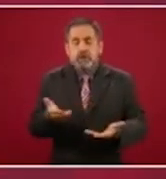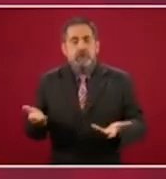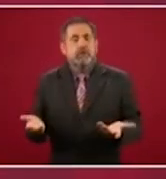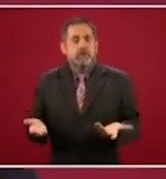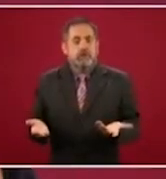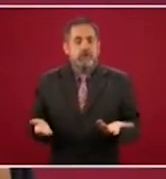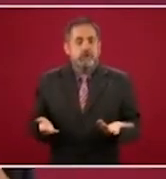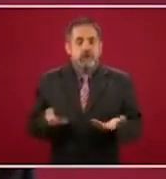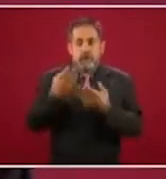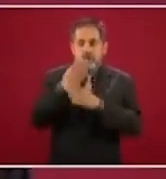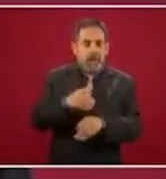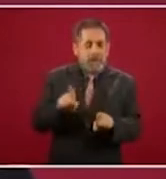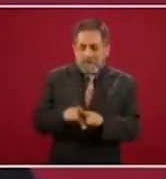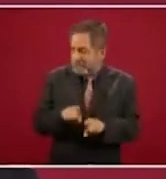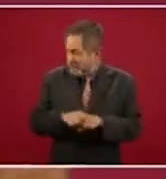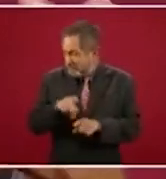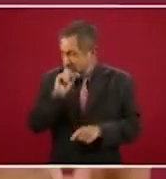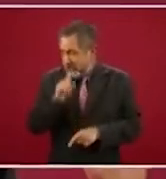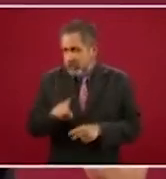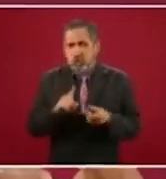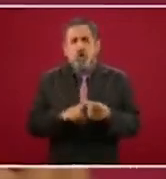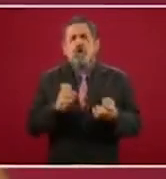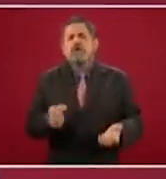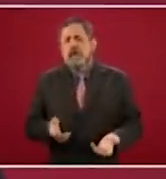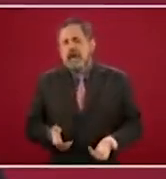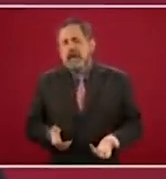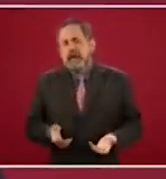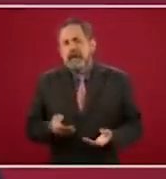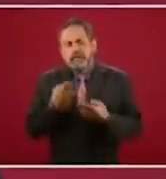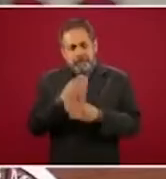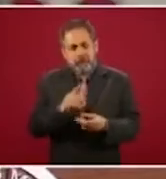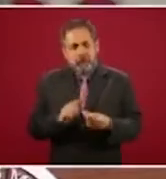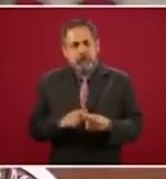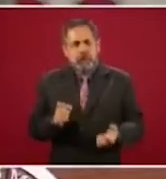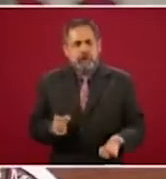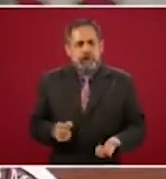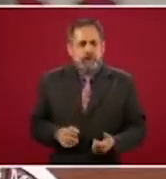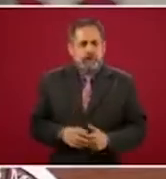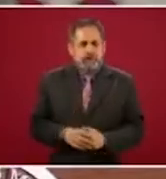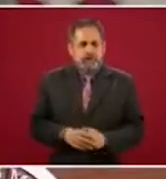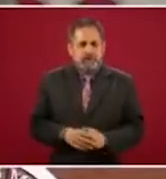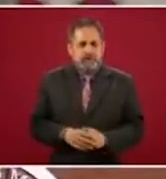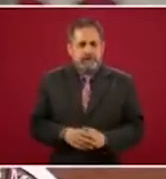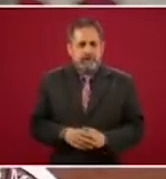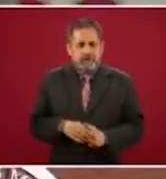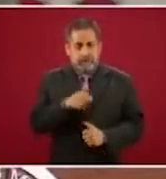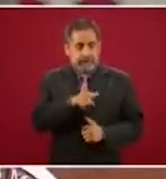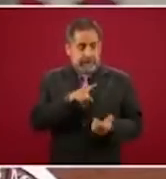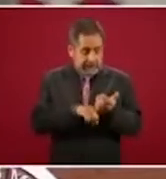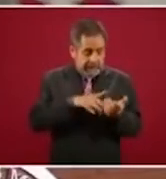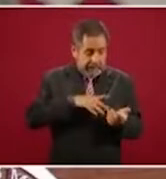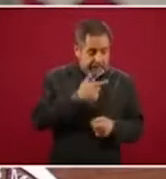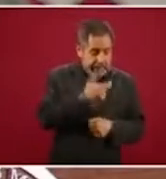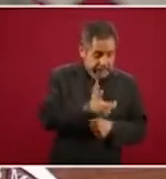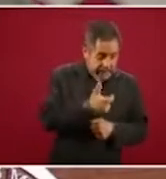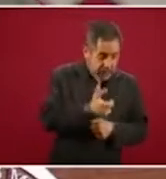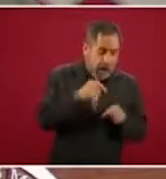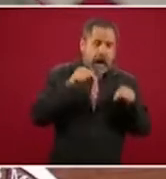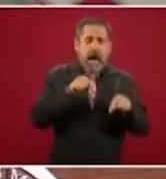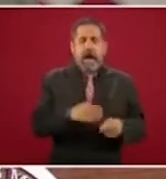bancario lo mismo donde están los bancos pues dónde está el dinero